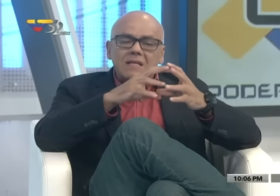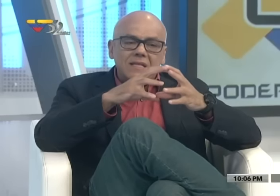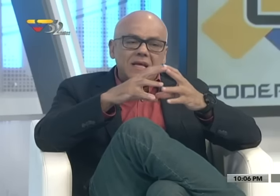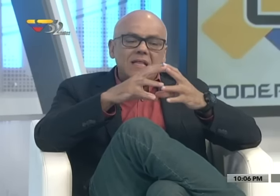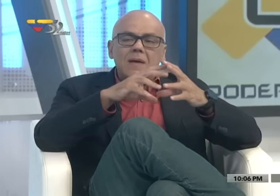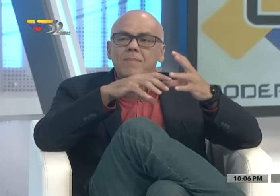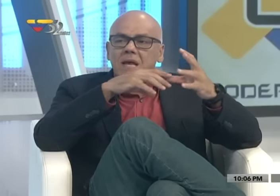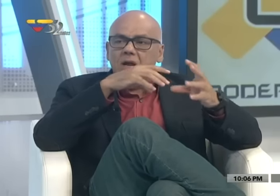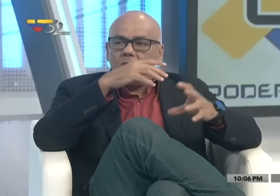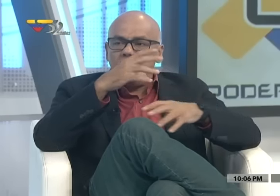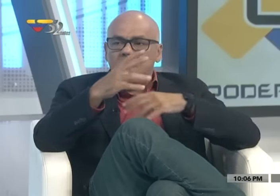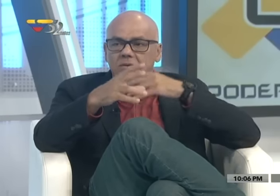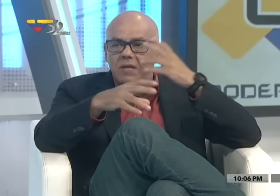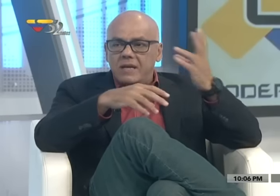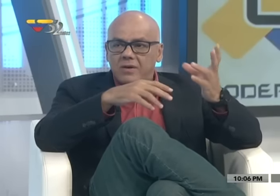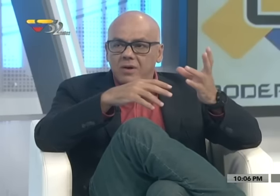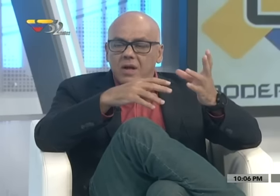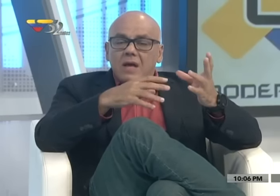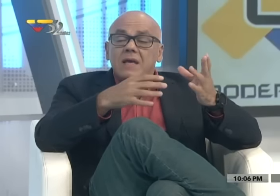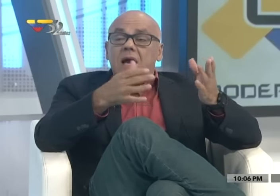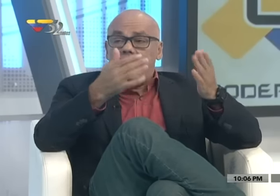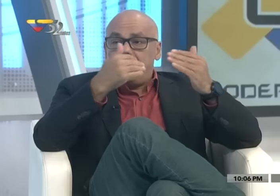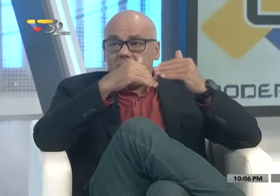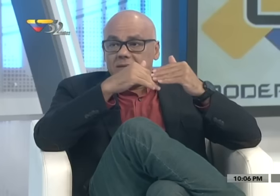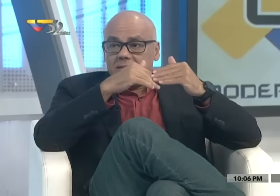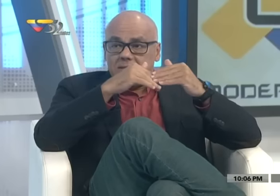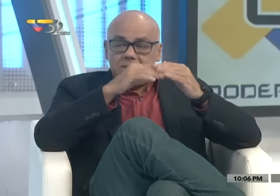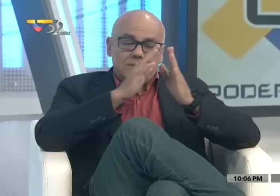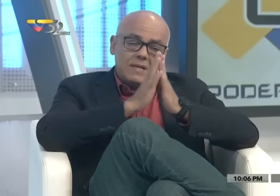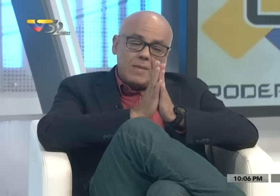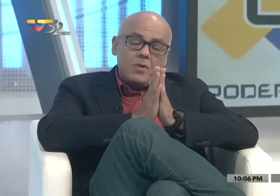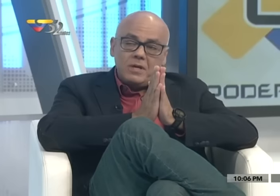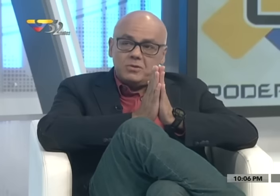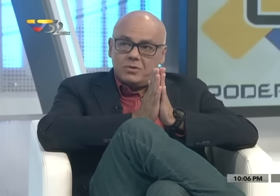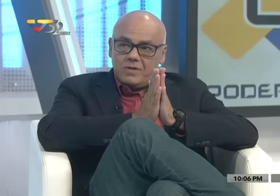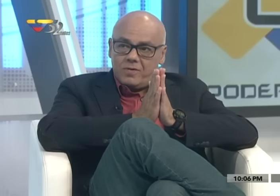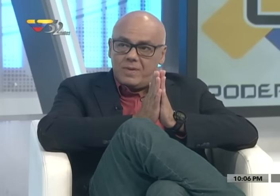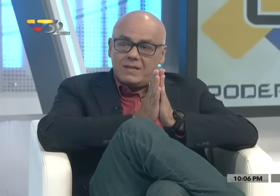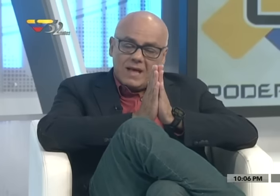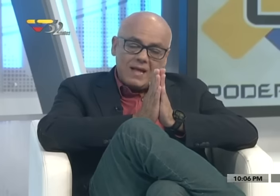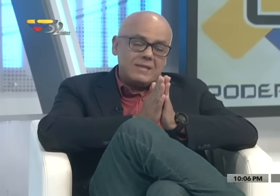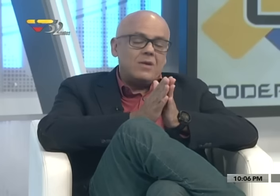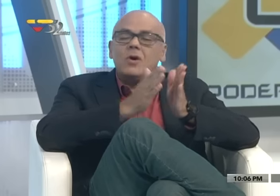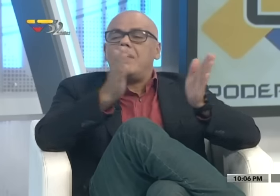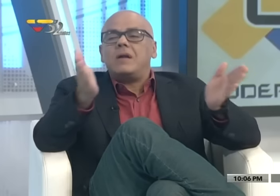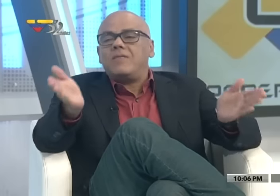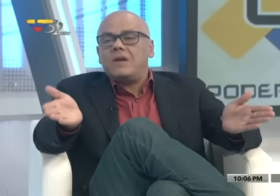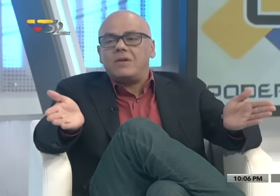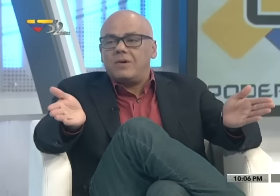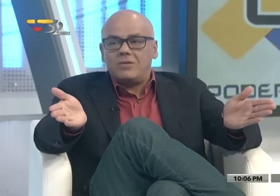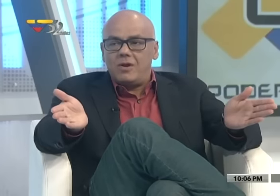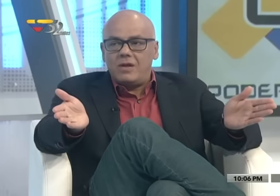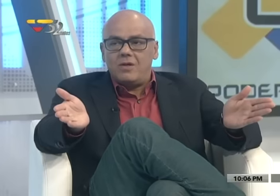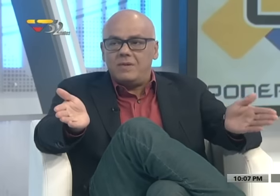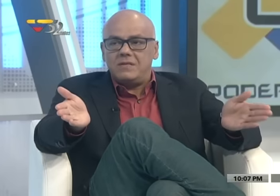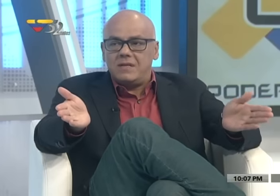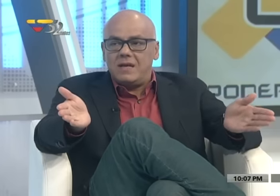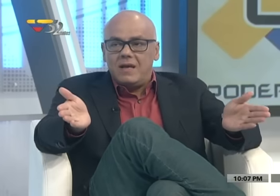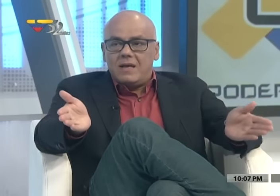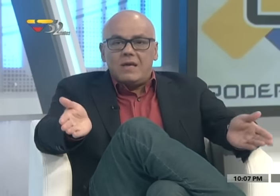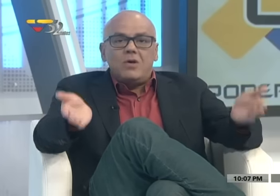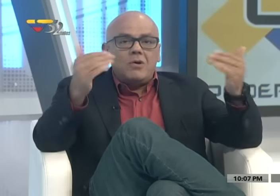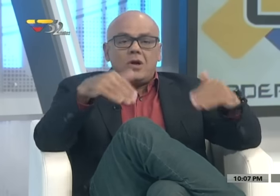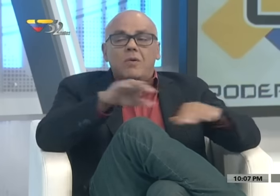requiere una cantidad de despliegues logísticos técnicos y además hemos dicho de forma tajante no va a haber referendo revocatorio en el año